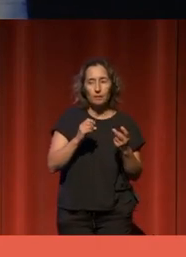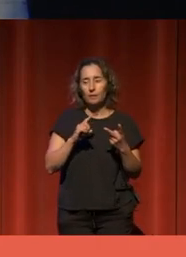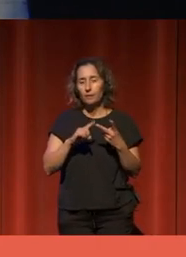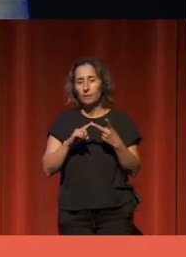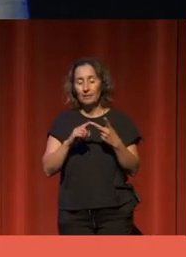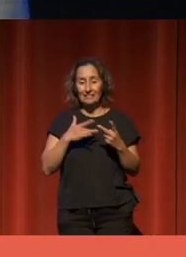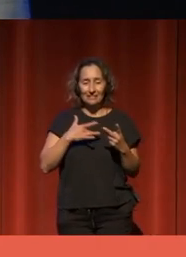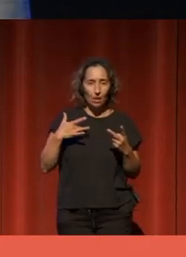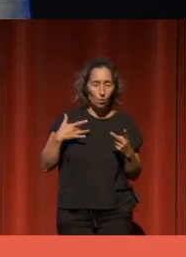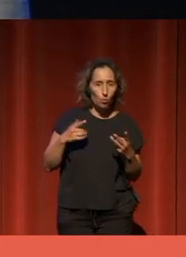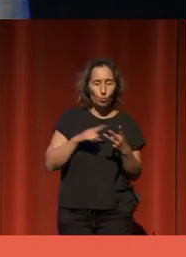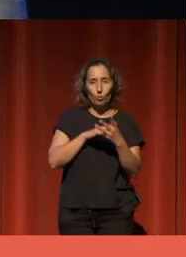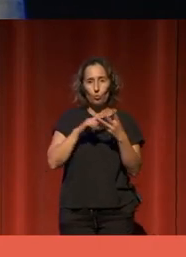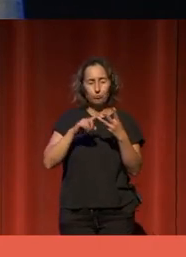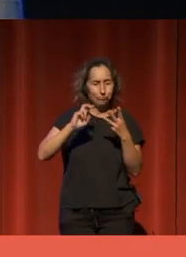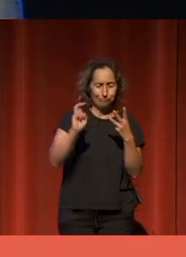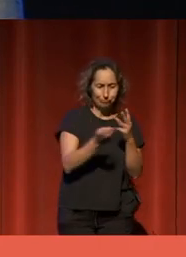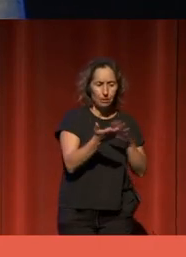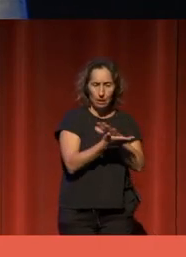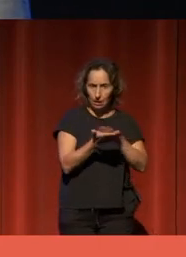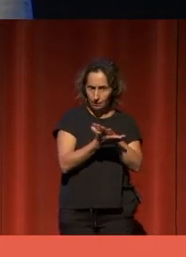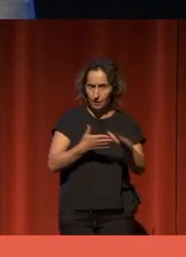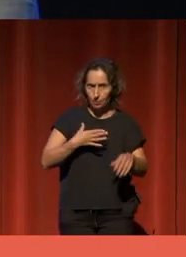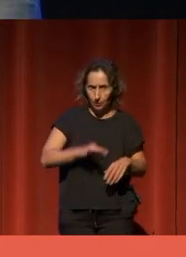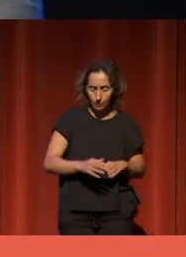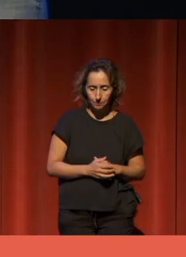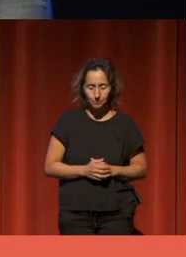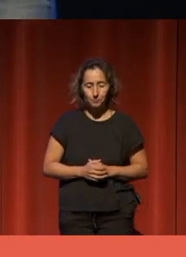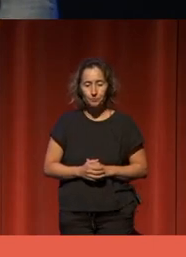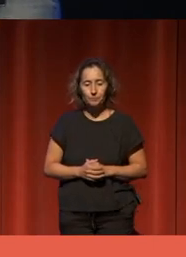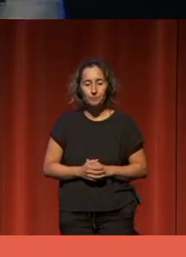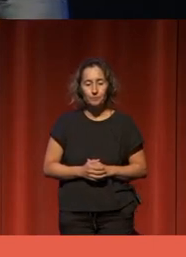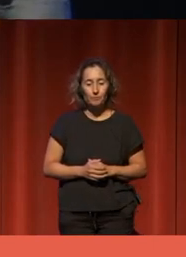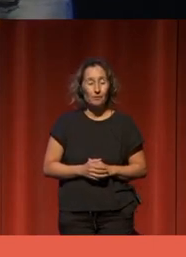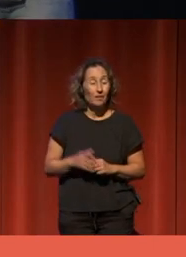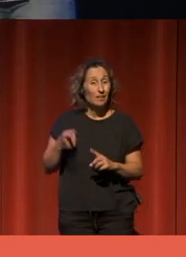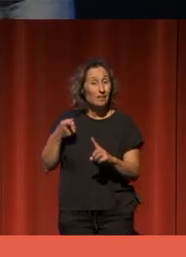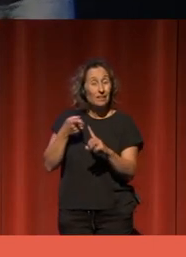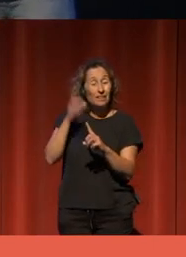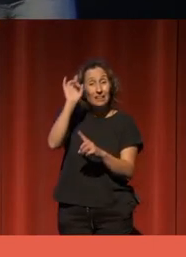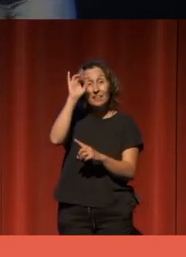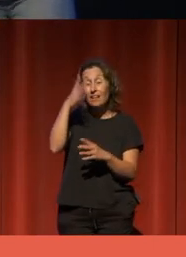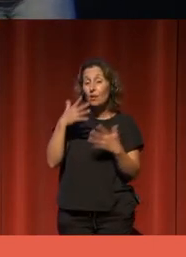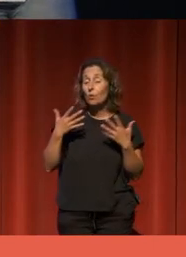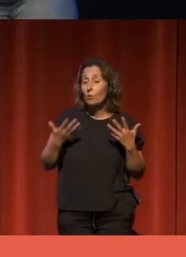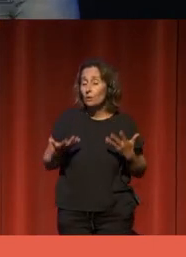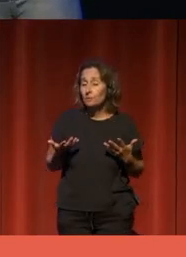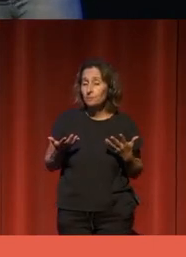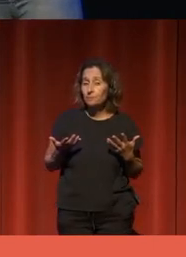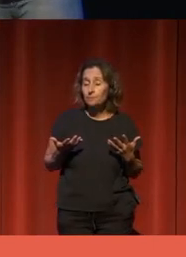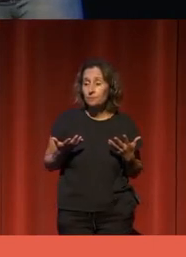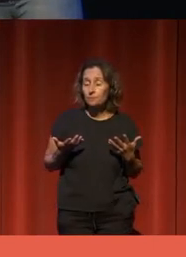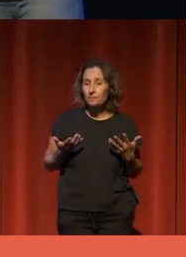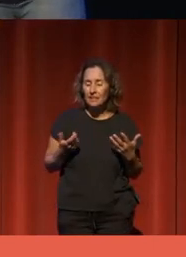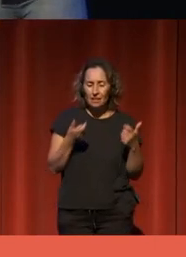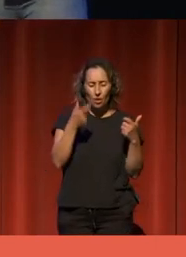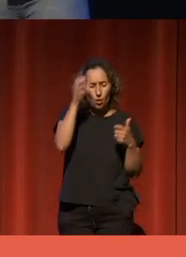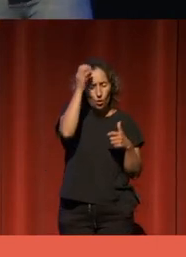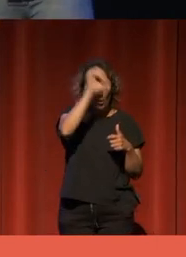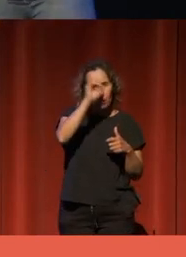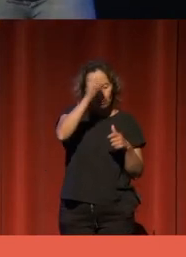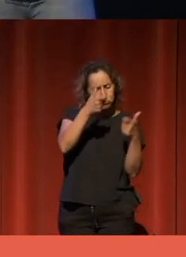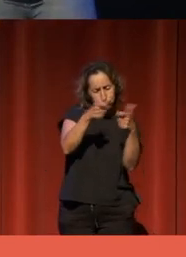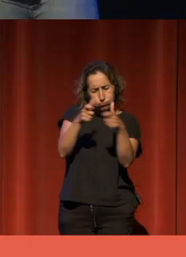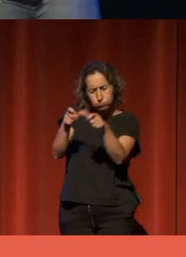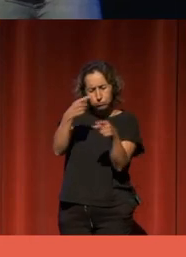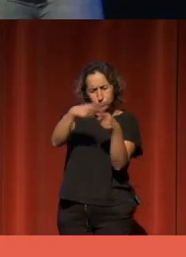en la salud etcétera y la idea es encontrar la diversidad